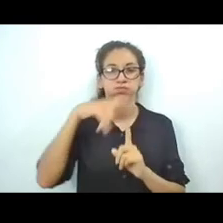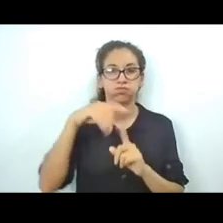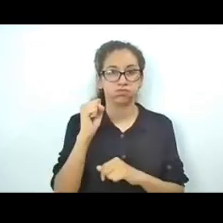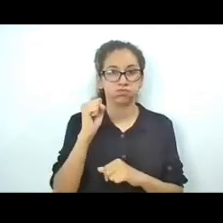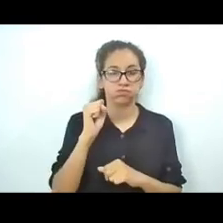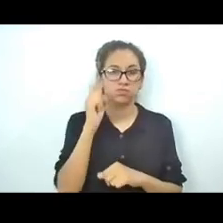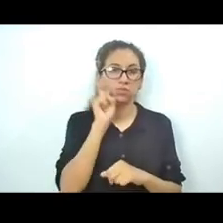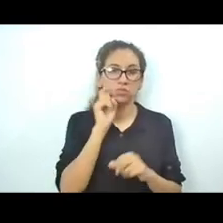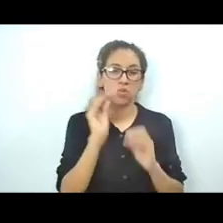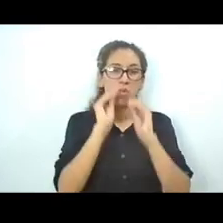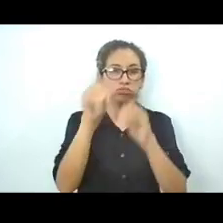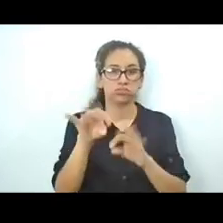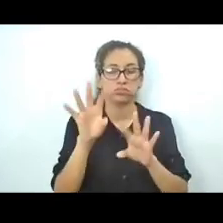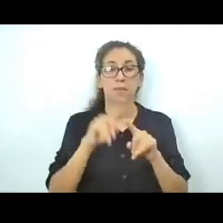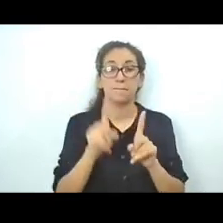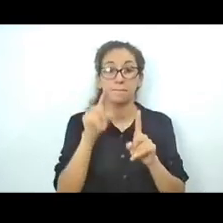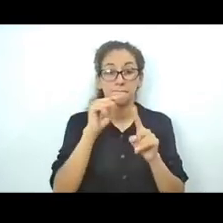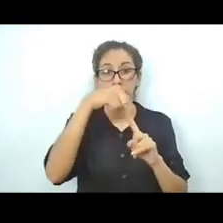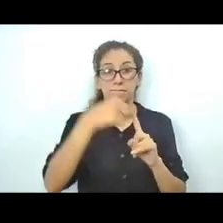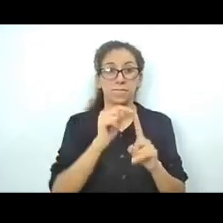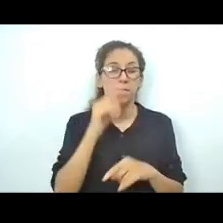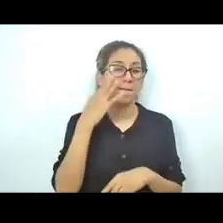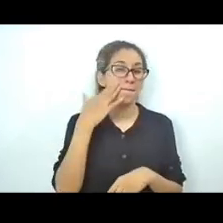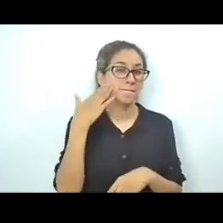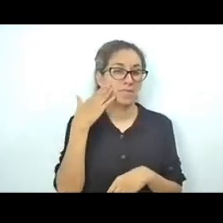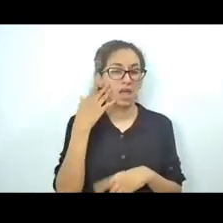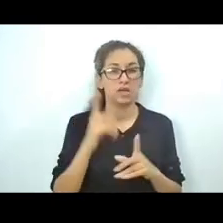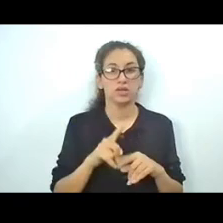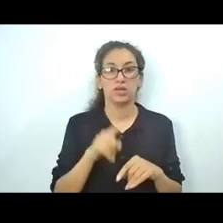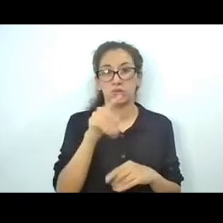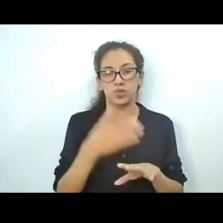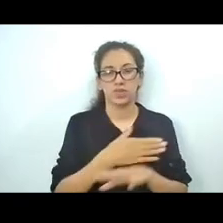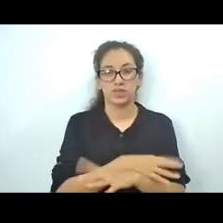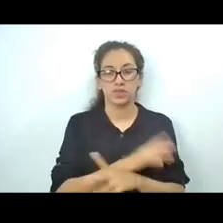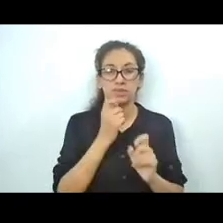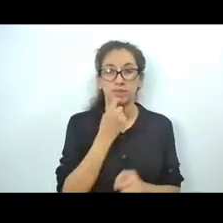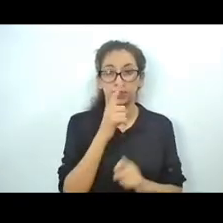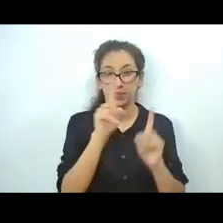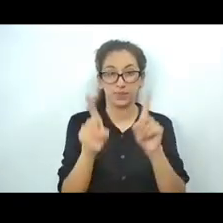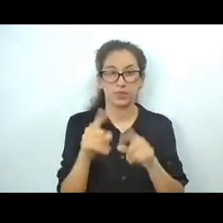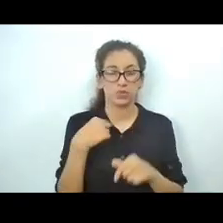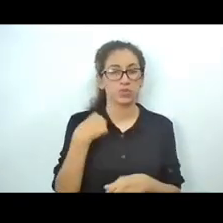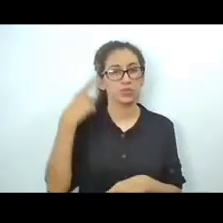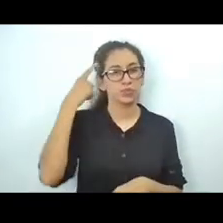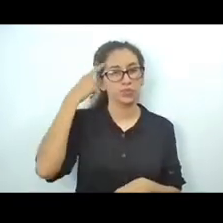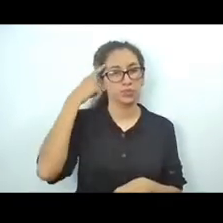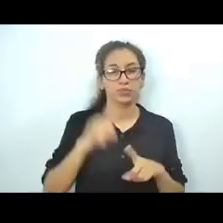Pero específicamente esos puntitos blancos que menciona la pregunta, yo estoy pensando que